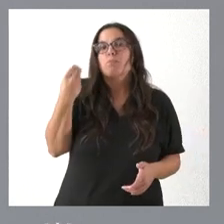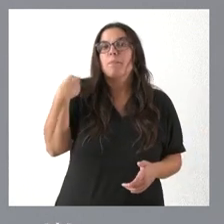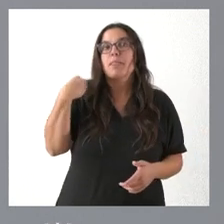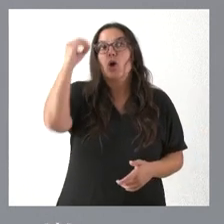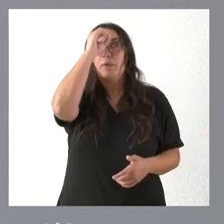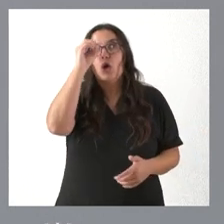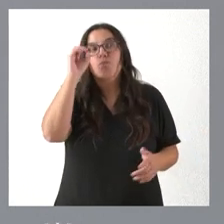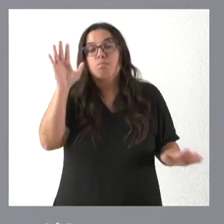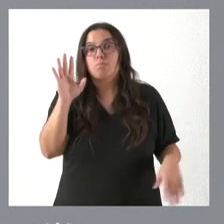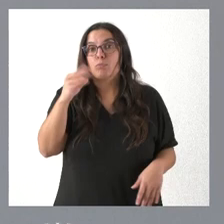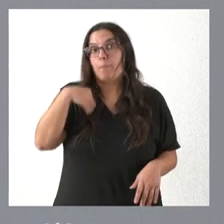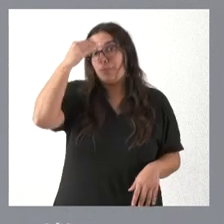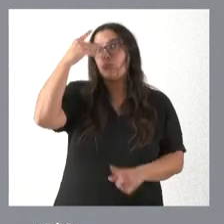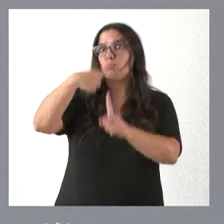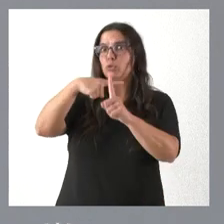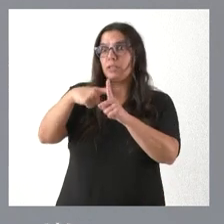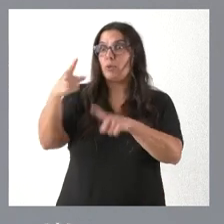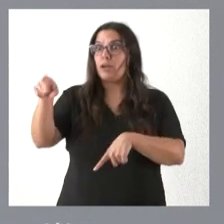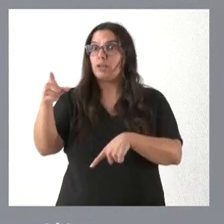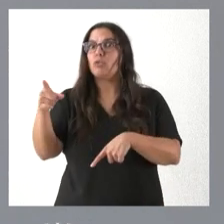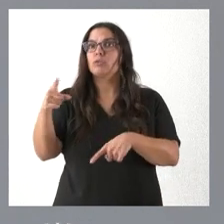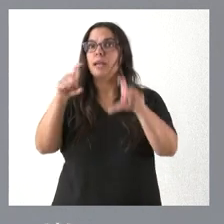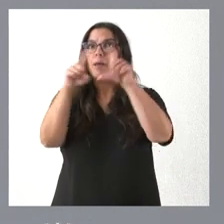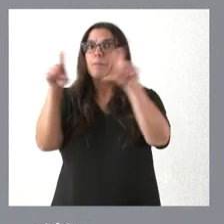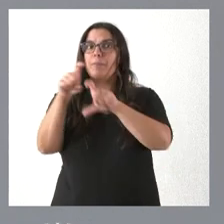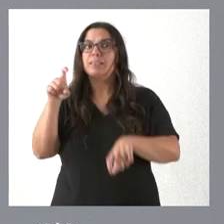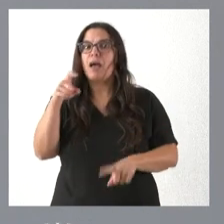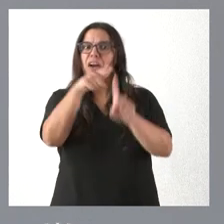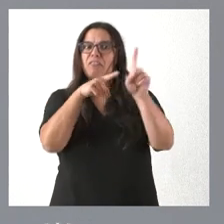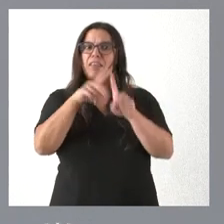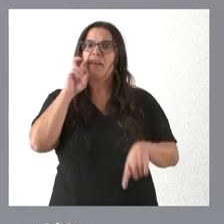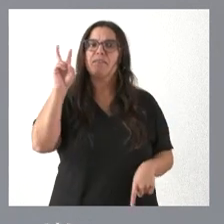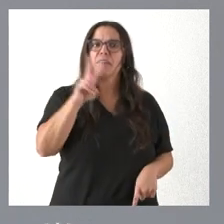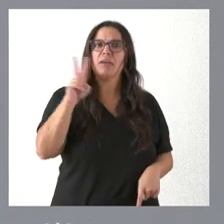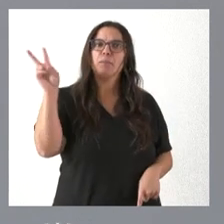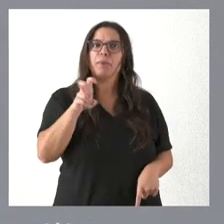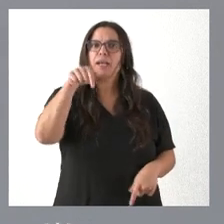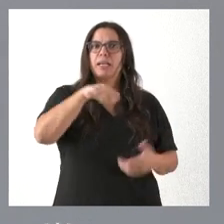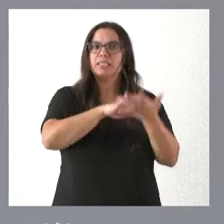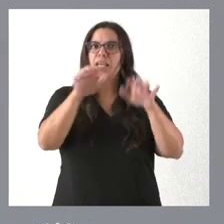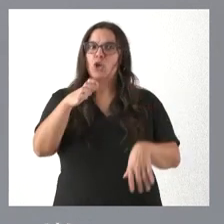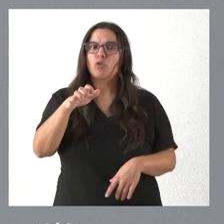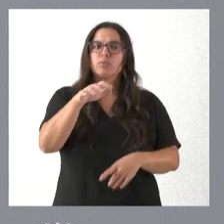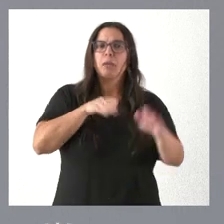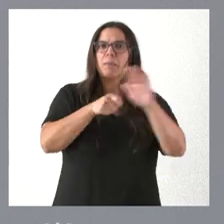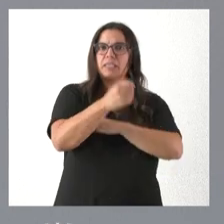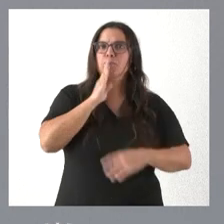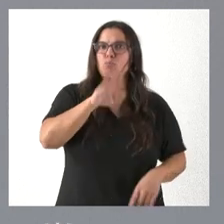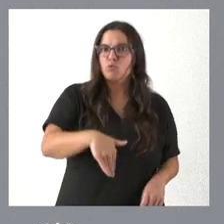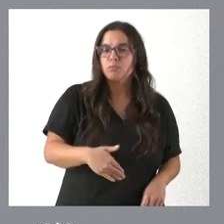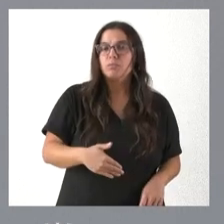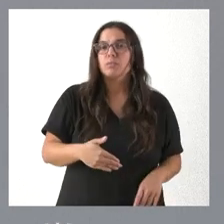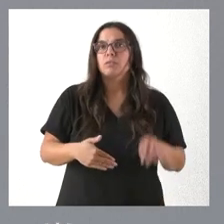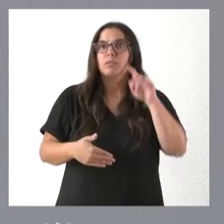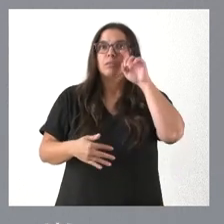valoración Me parece muy positivo que haya empresas que se fijen en nuestra comunidad Autónoma que entienda que casi tienes un buen lugar para invertir ya por el detalle